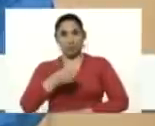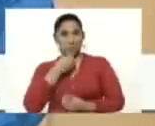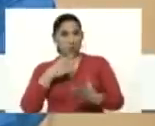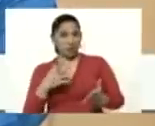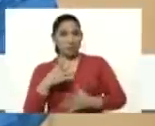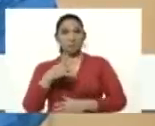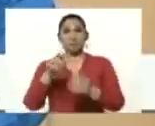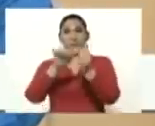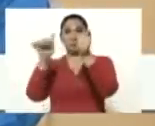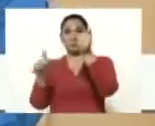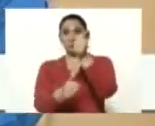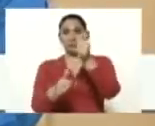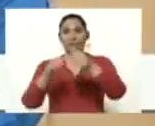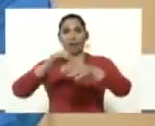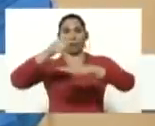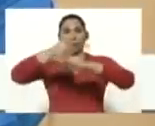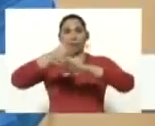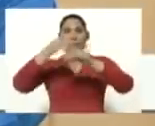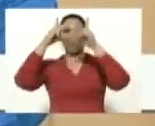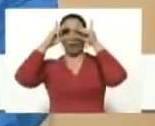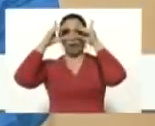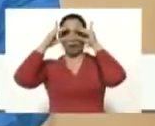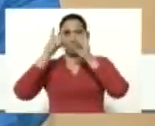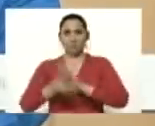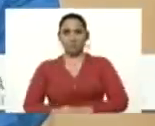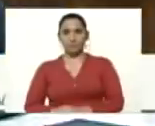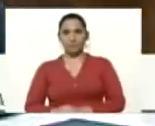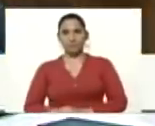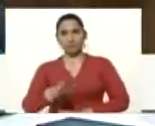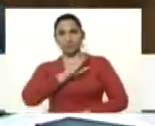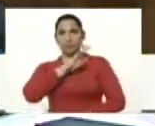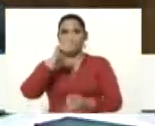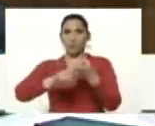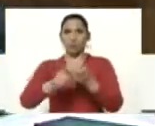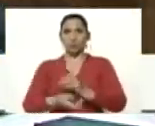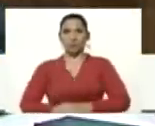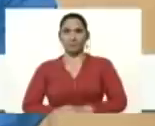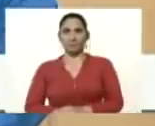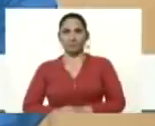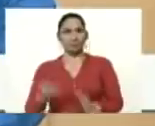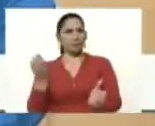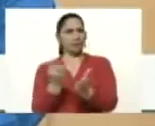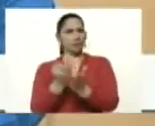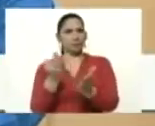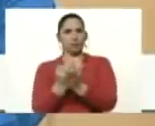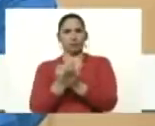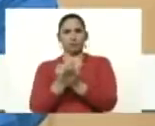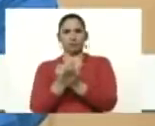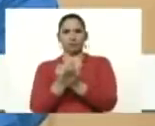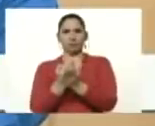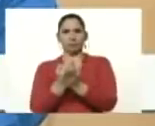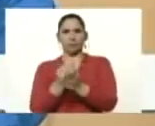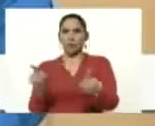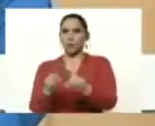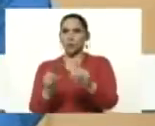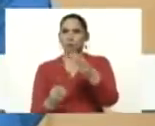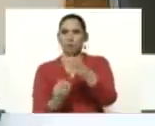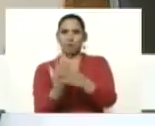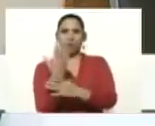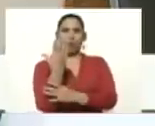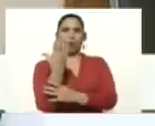la vicepresidenta ejecutiva, la primera combatiente, Silvia Flores, siempre como un clavel ahí